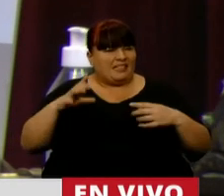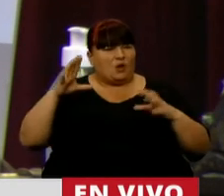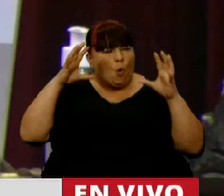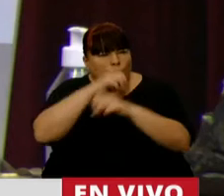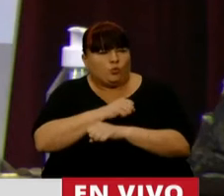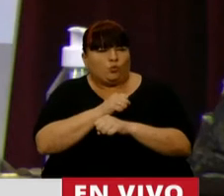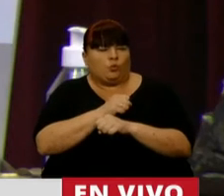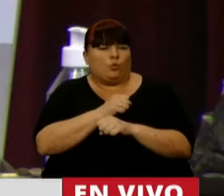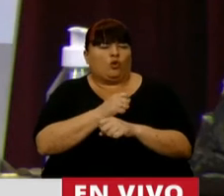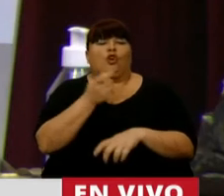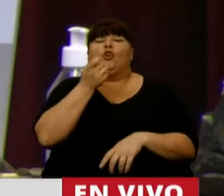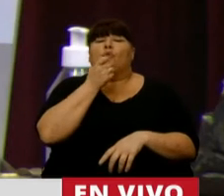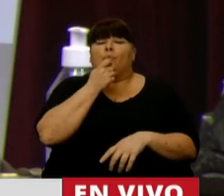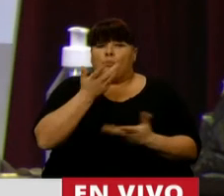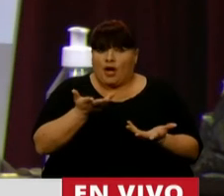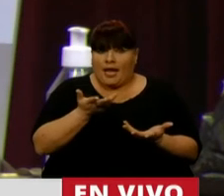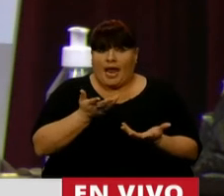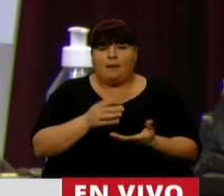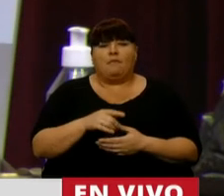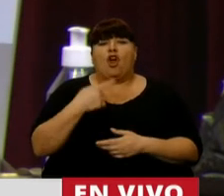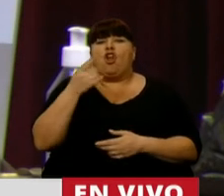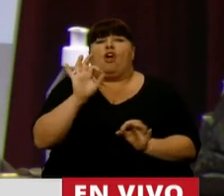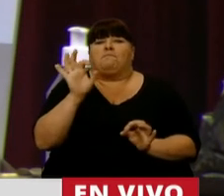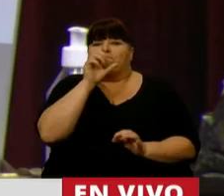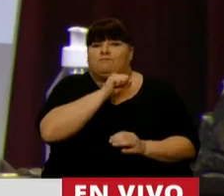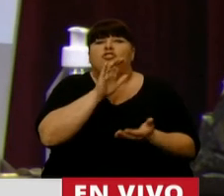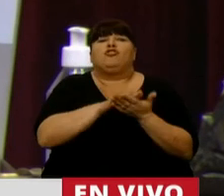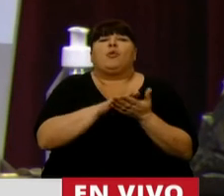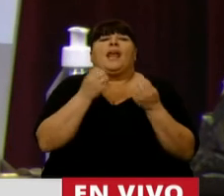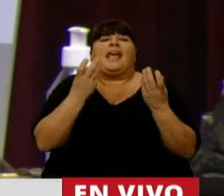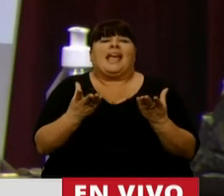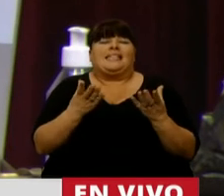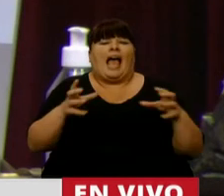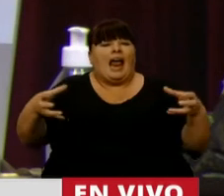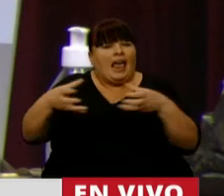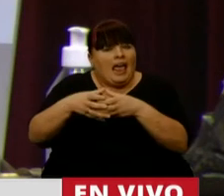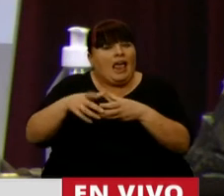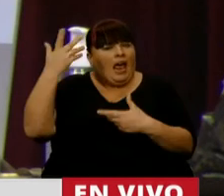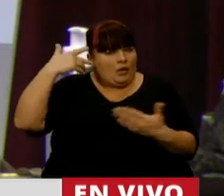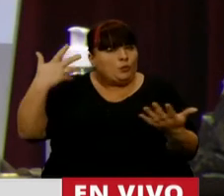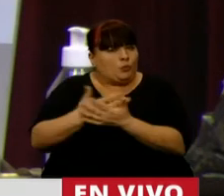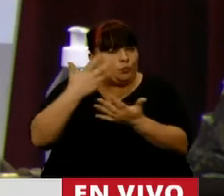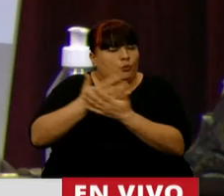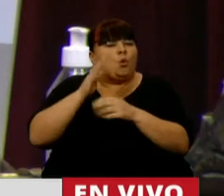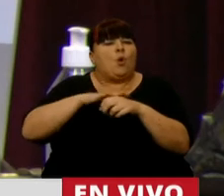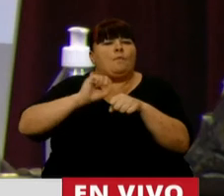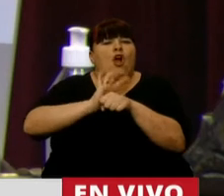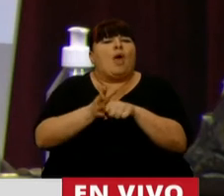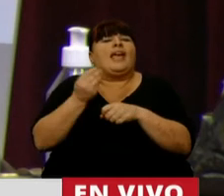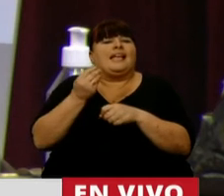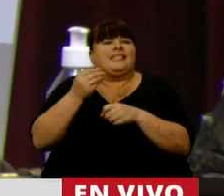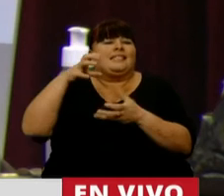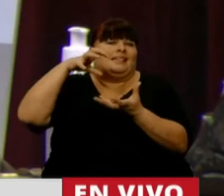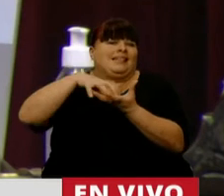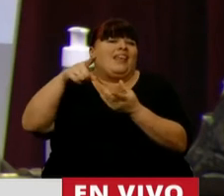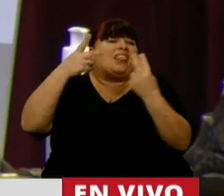claras. Por ejemplo, nada decimos de lo que pasa con un sector que ha sido muy golpeado por la pandemia como es el sector